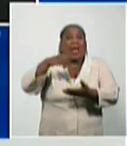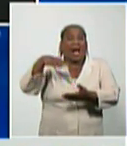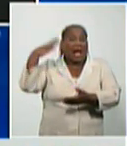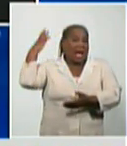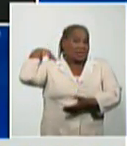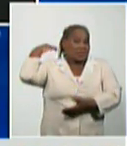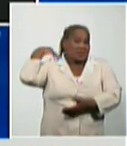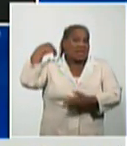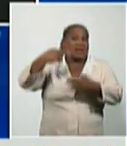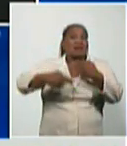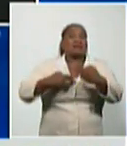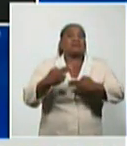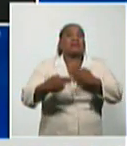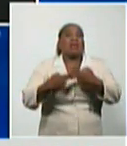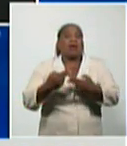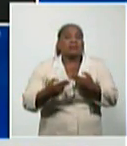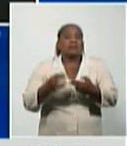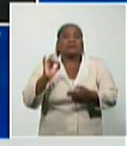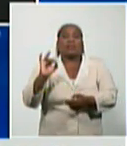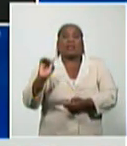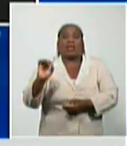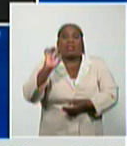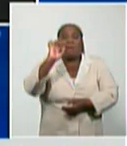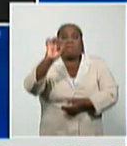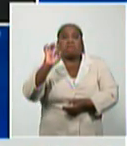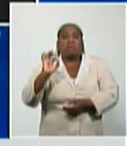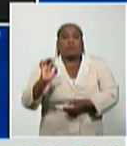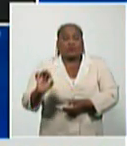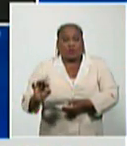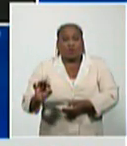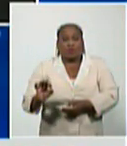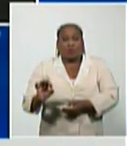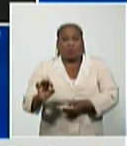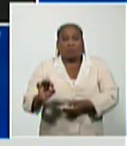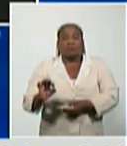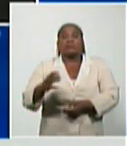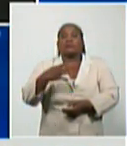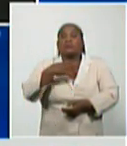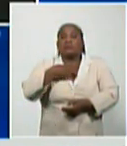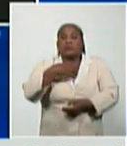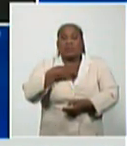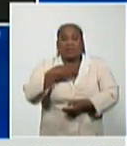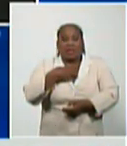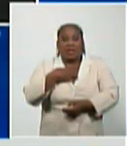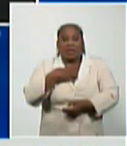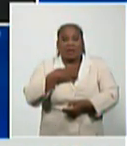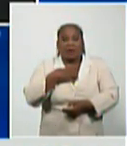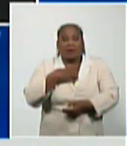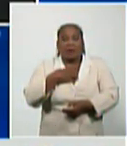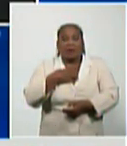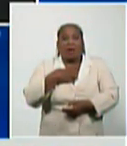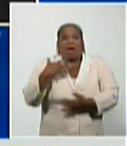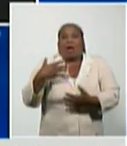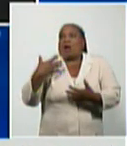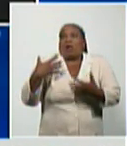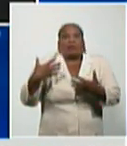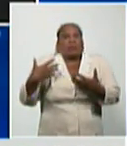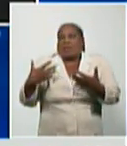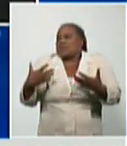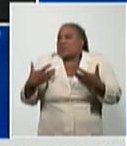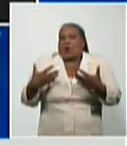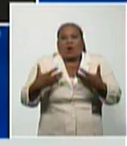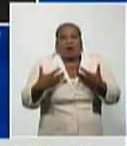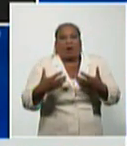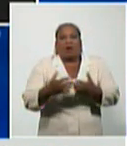un 70% han tenido alguna alteración. La principal